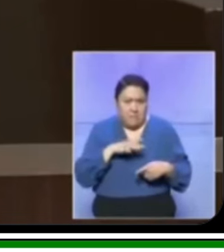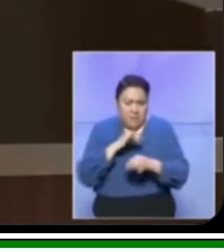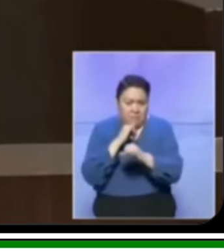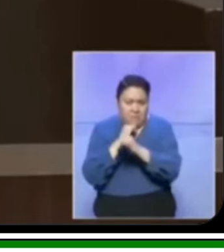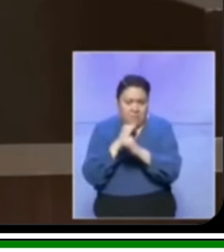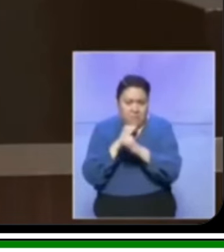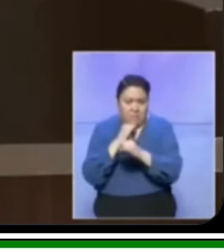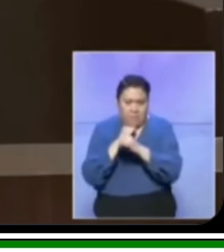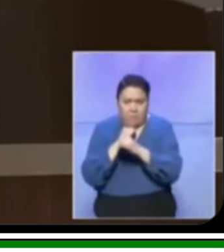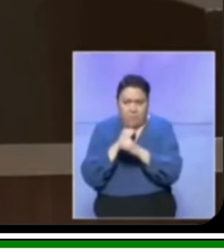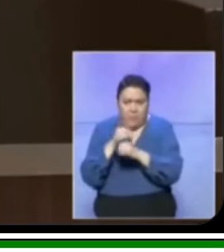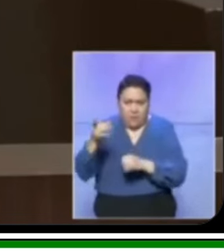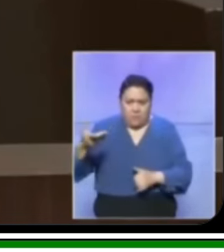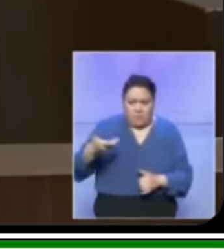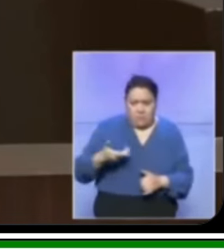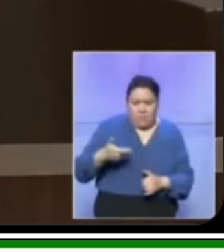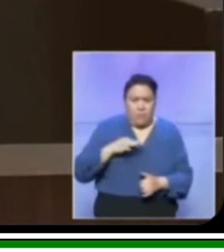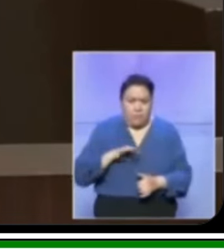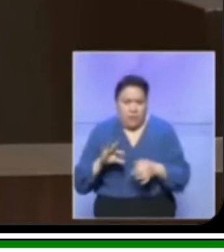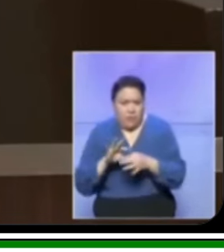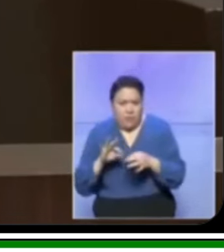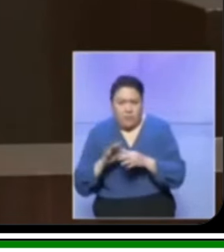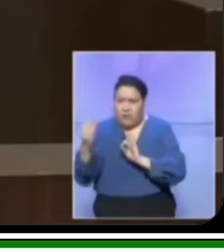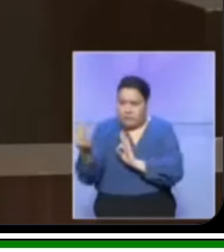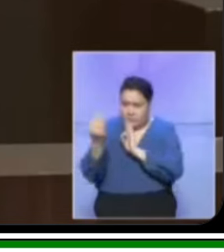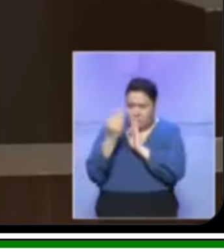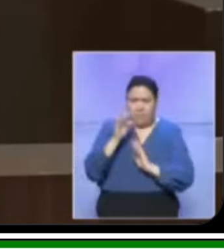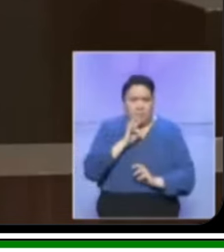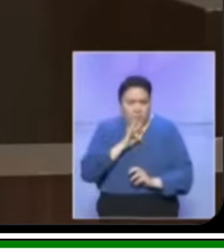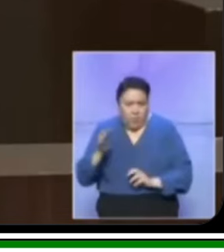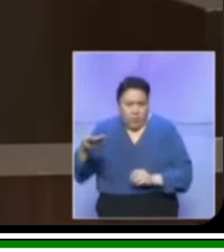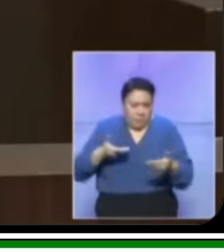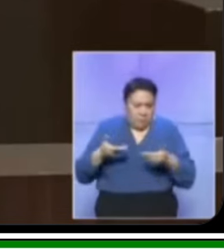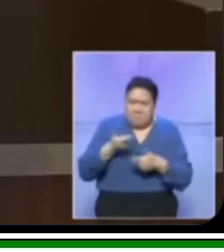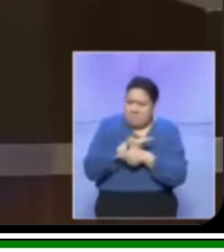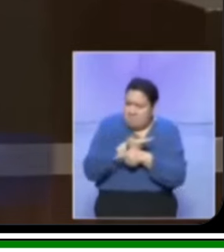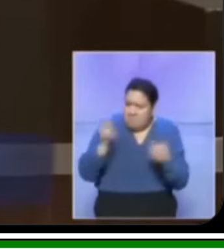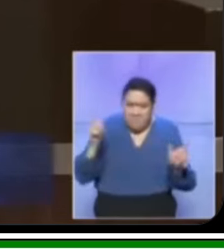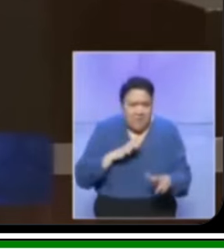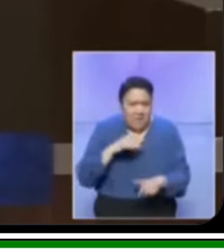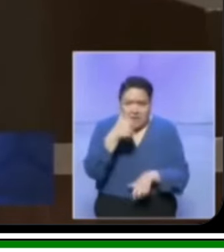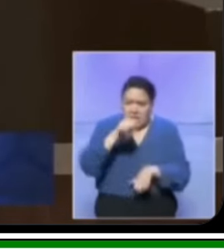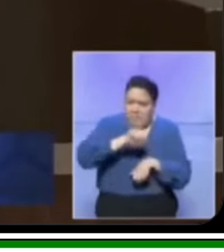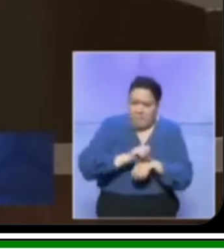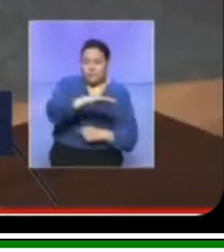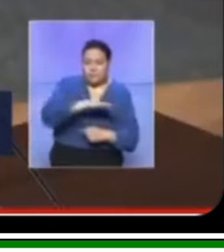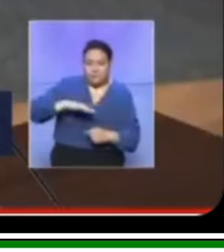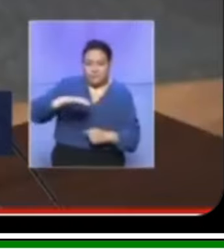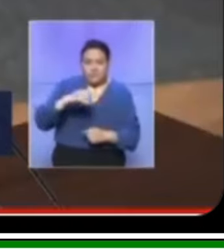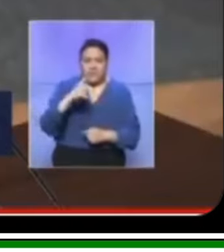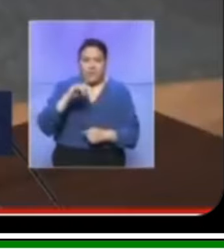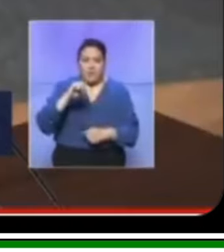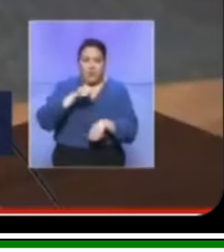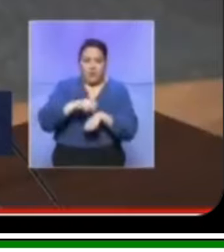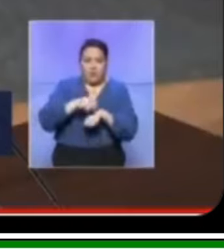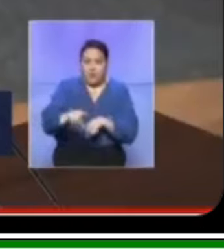expediente y solicitar cuántas audiencias querían justamente en torno a este tema. Pues